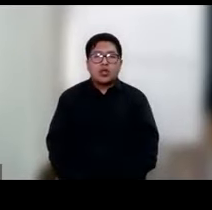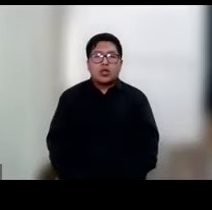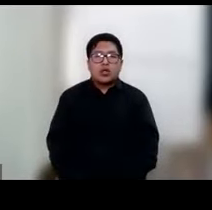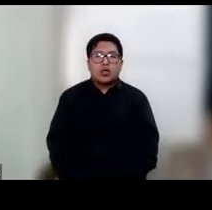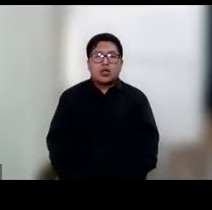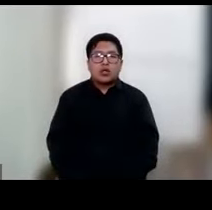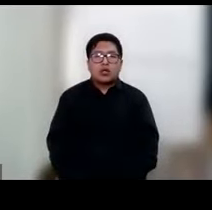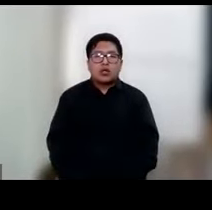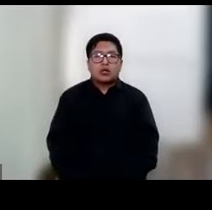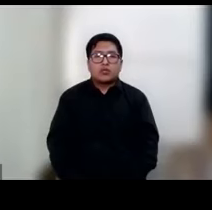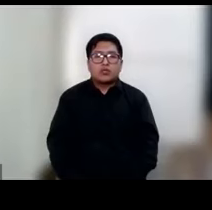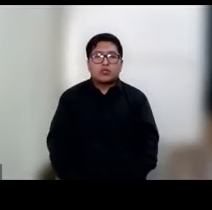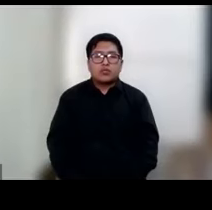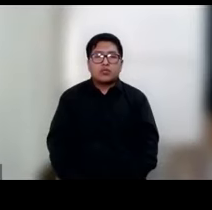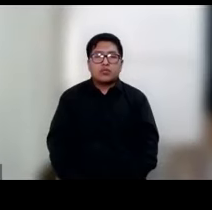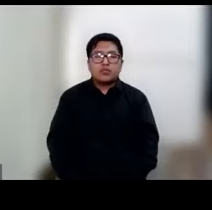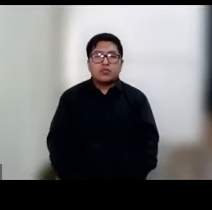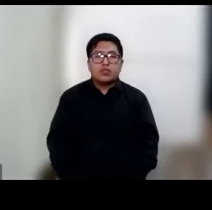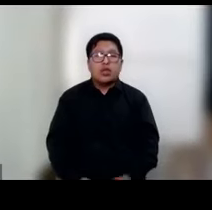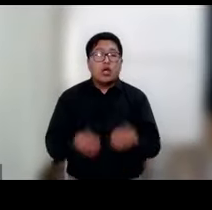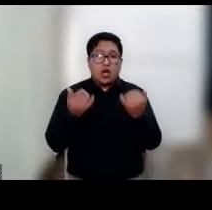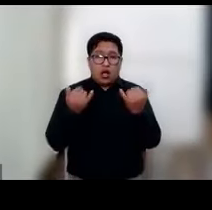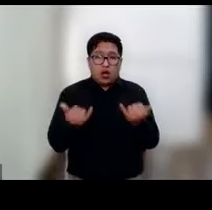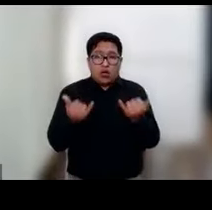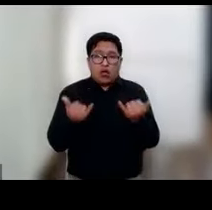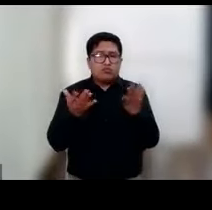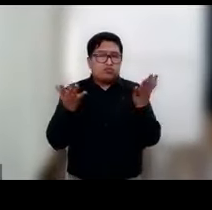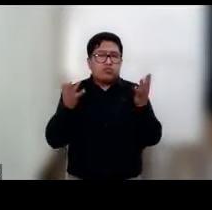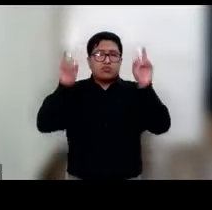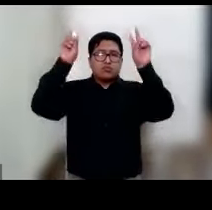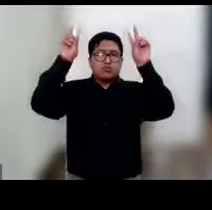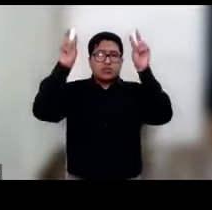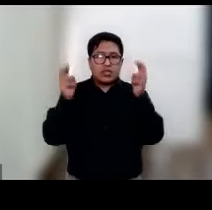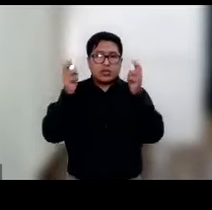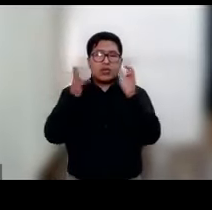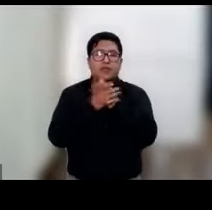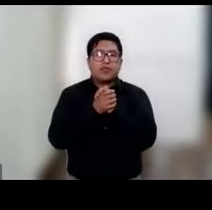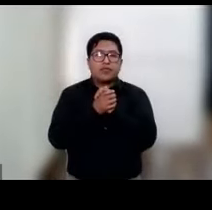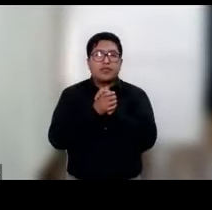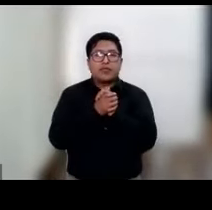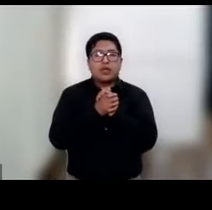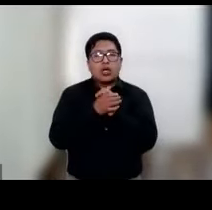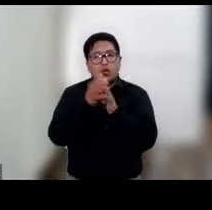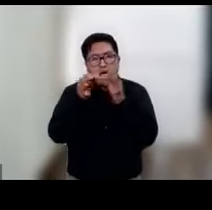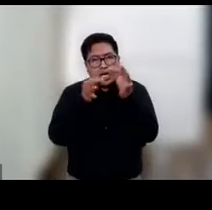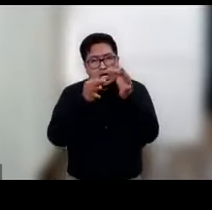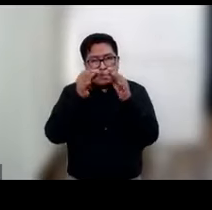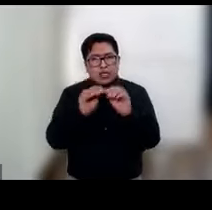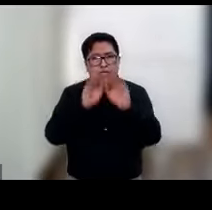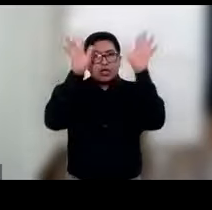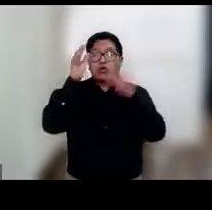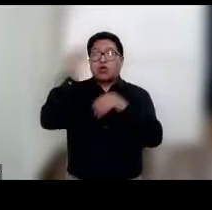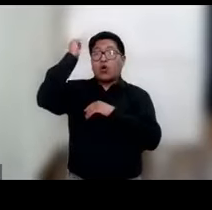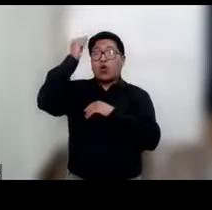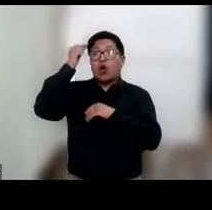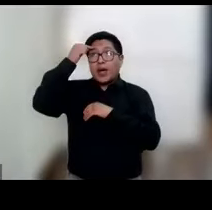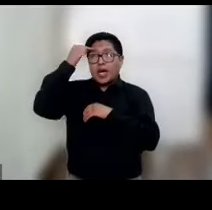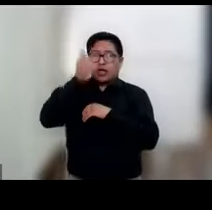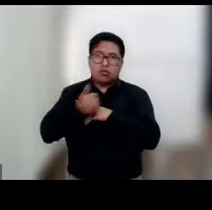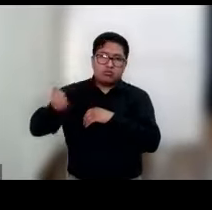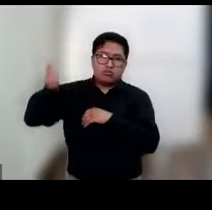en esta en esta oportunidad me toca hablarles desde un cargo burocrático del estado como